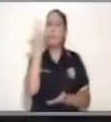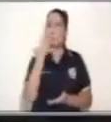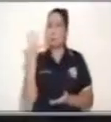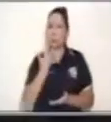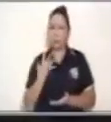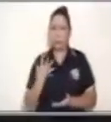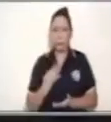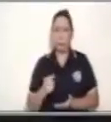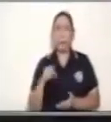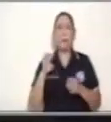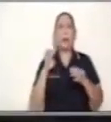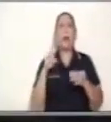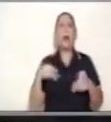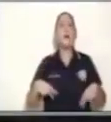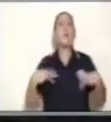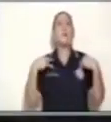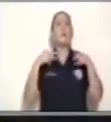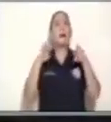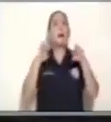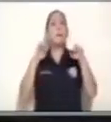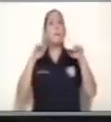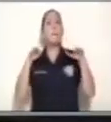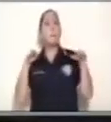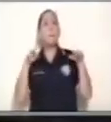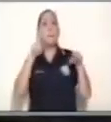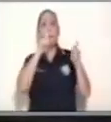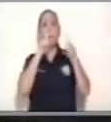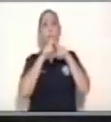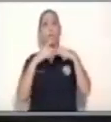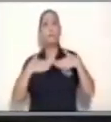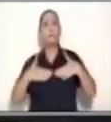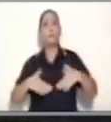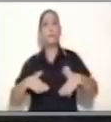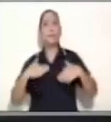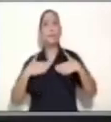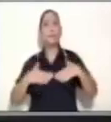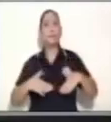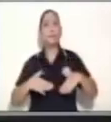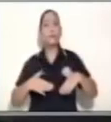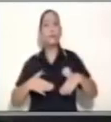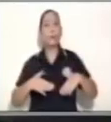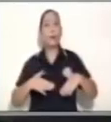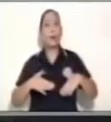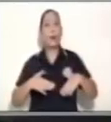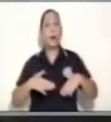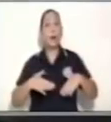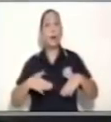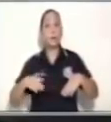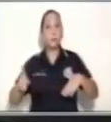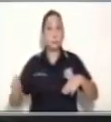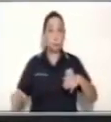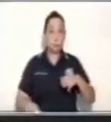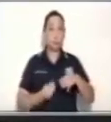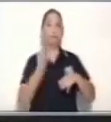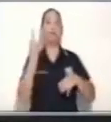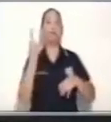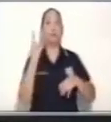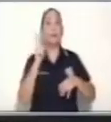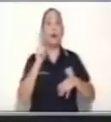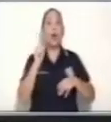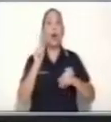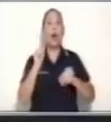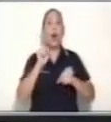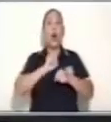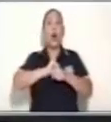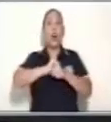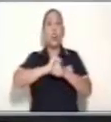en paz y en tranquilidad, hasta que de pronto apareció el COVID-19 en nuestro país. Y fue